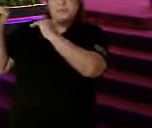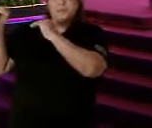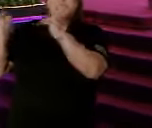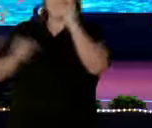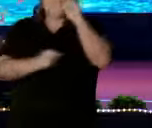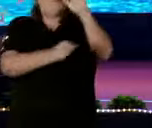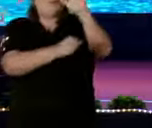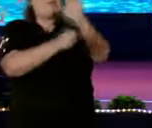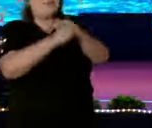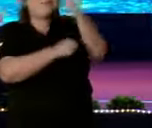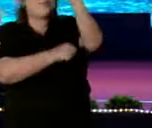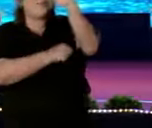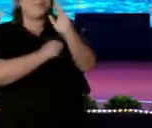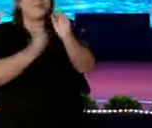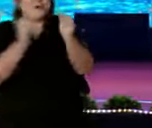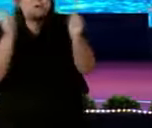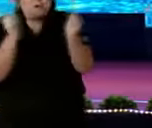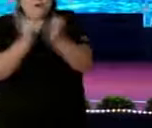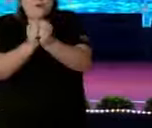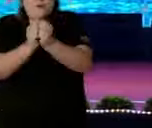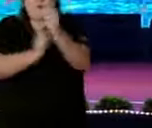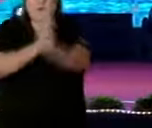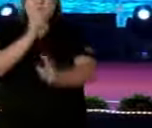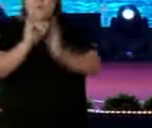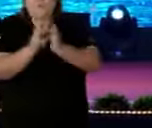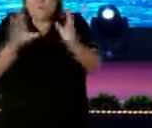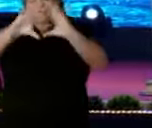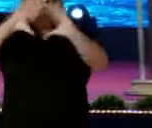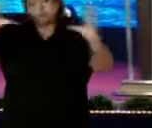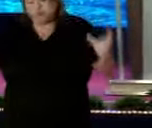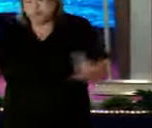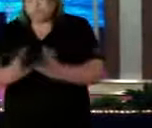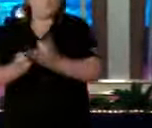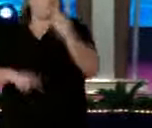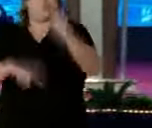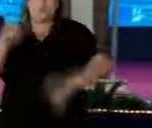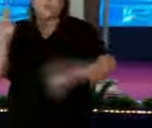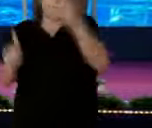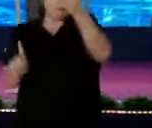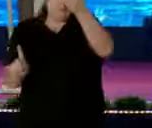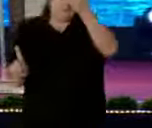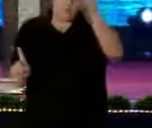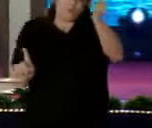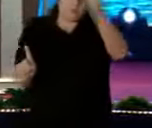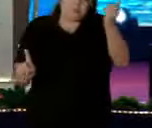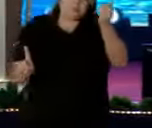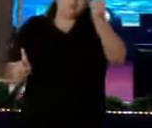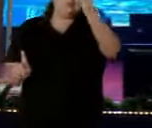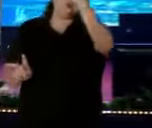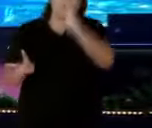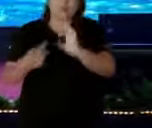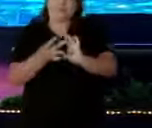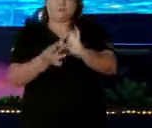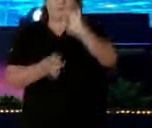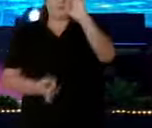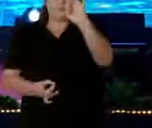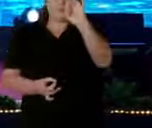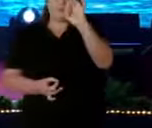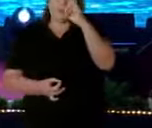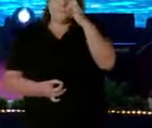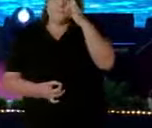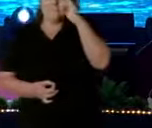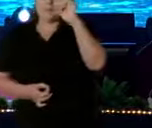compromiso de Dios para con la humanidad. Hermanos, no podemos olvidar que el Espíritu de Dios para eso